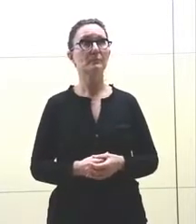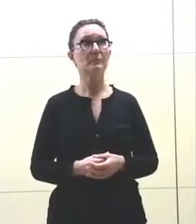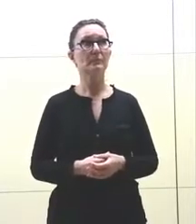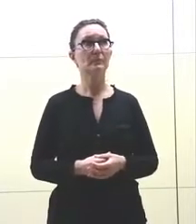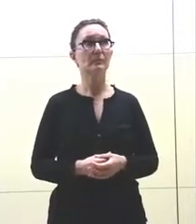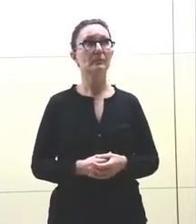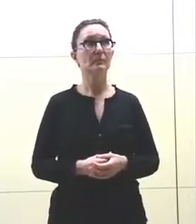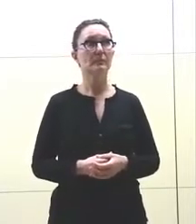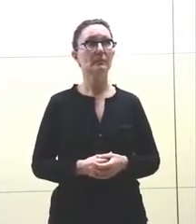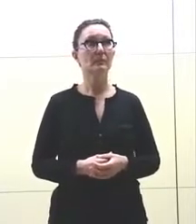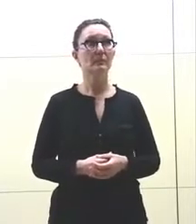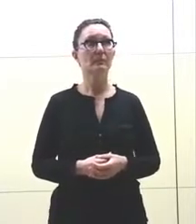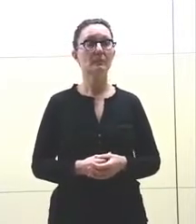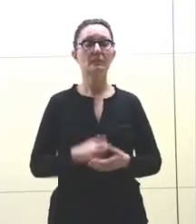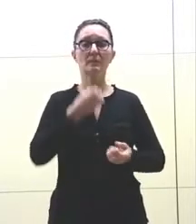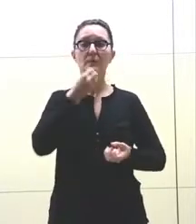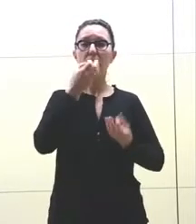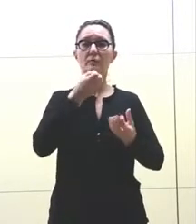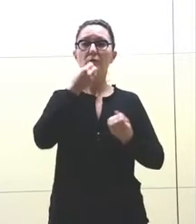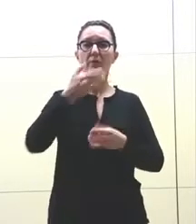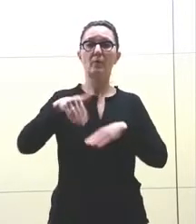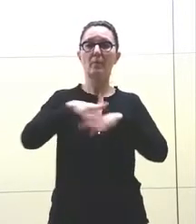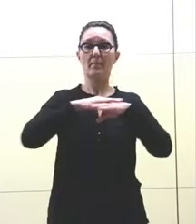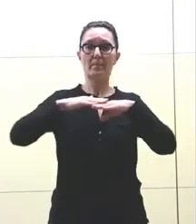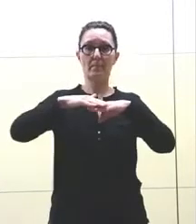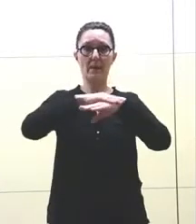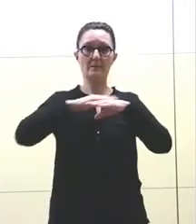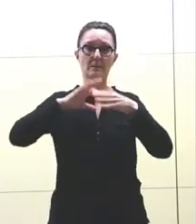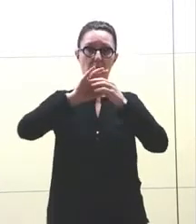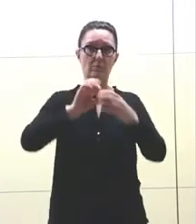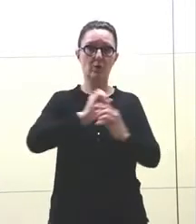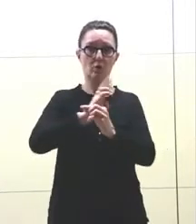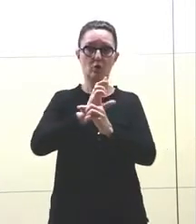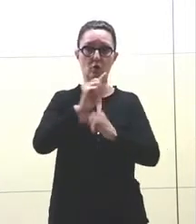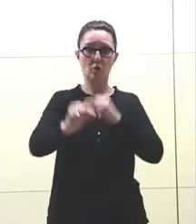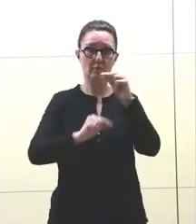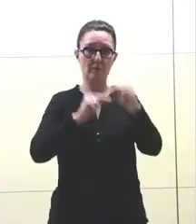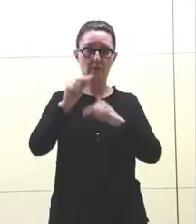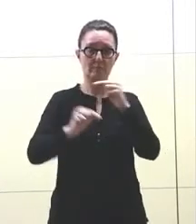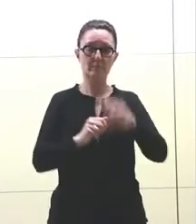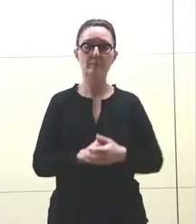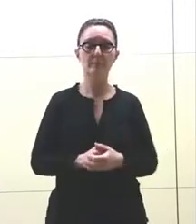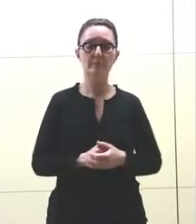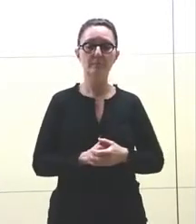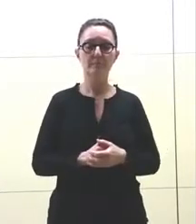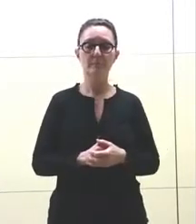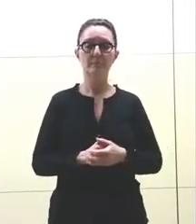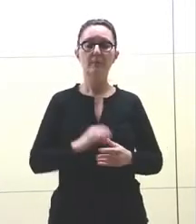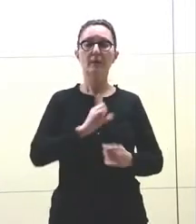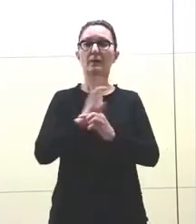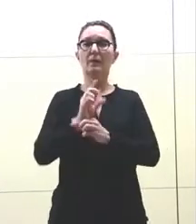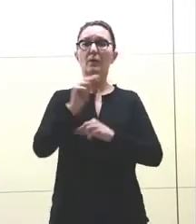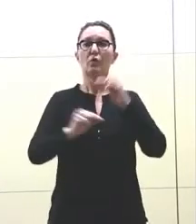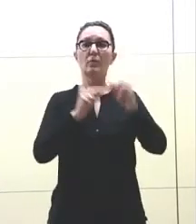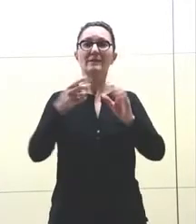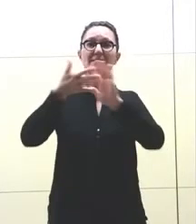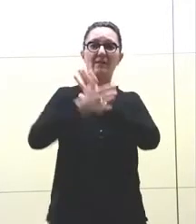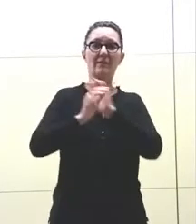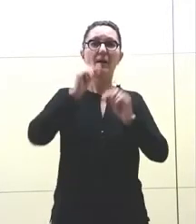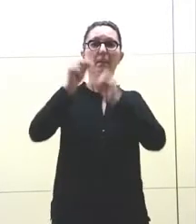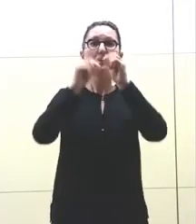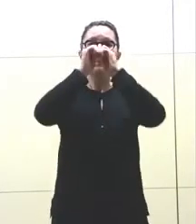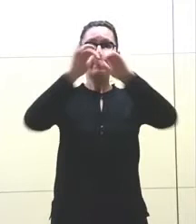Bien, información básica de la COVID-19. La COVID-19 es una pandemia. Lo